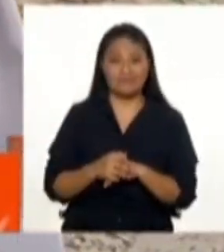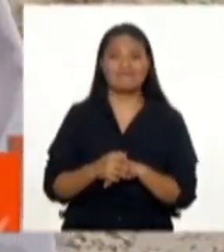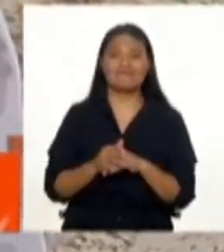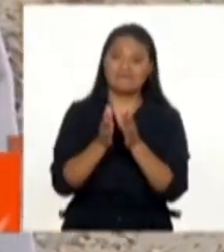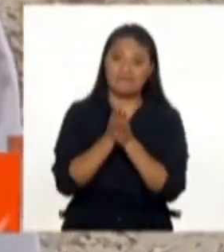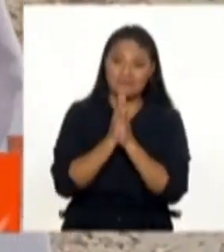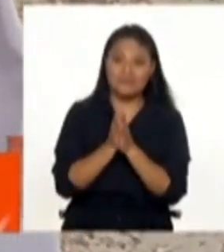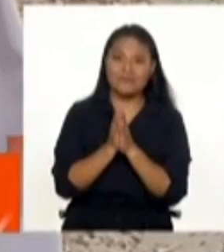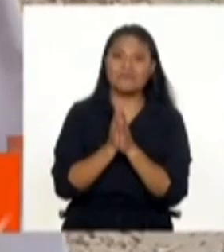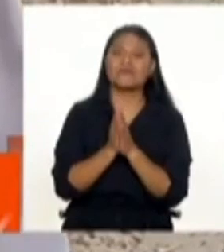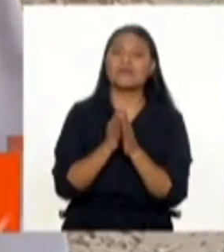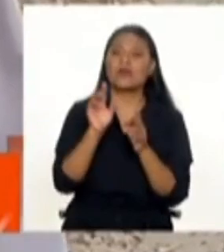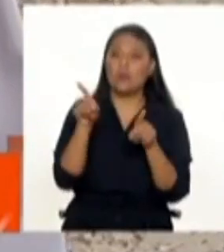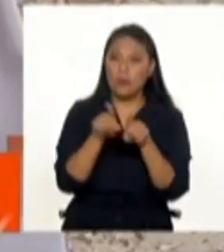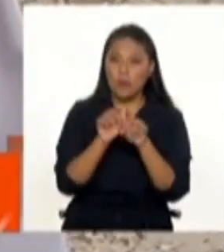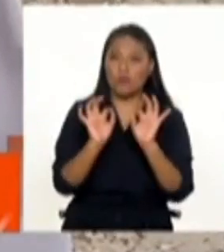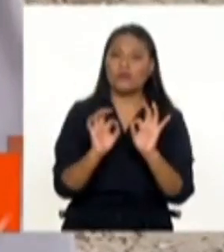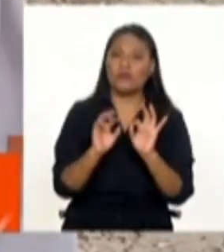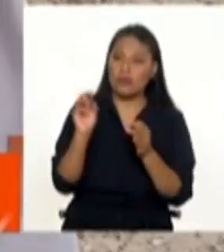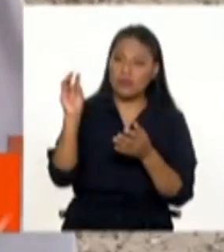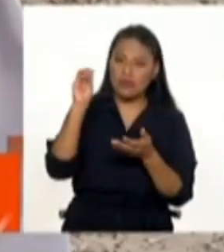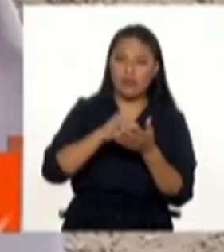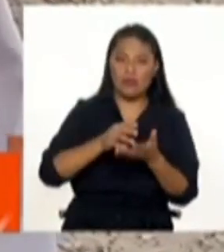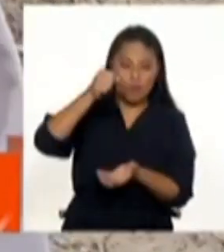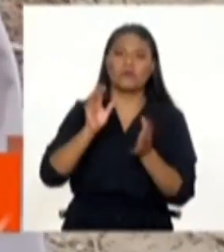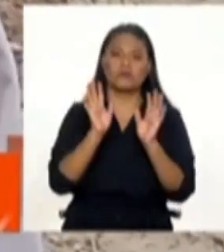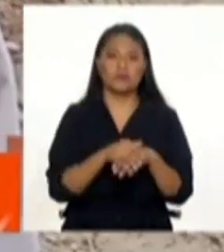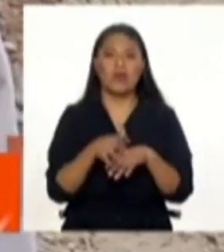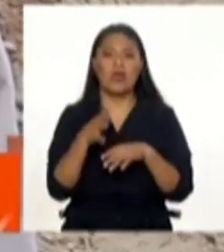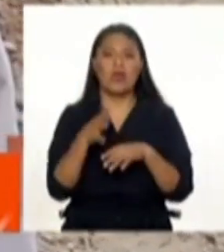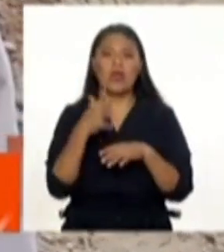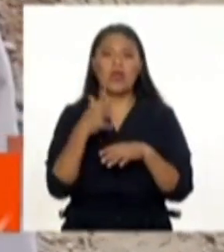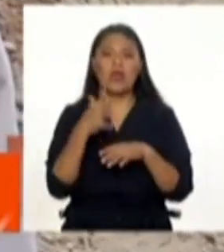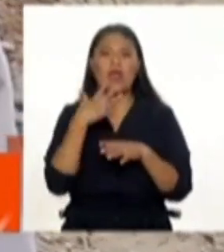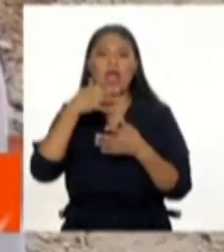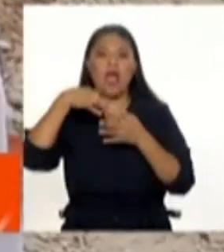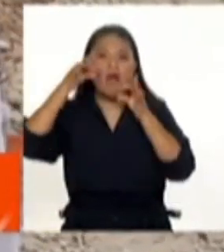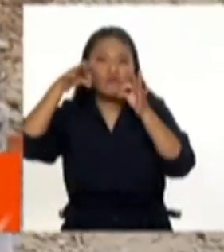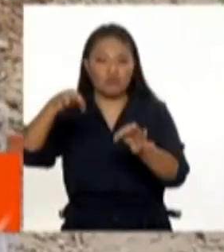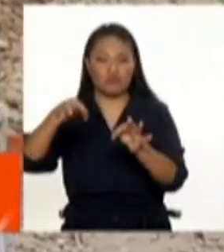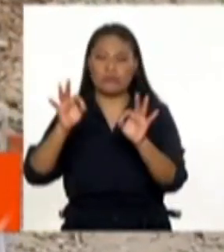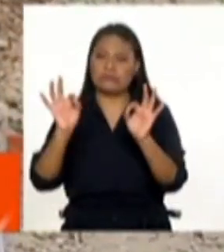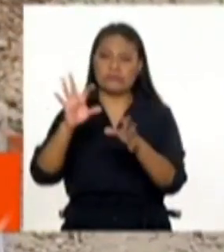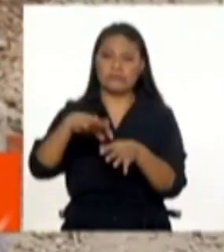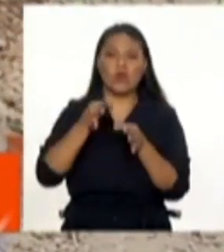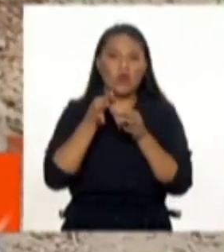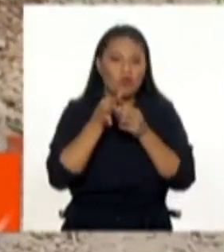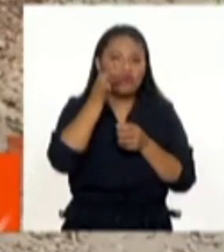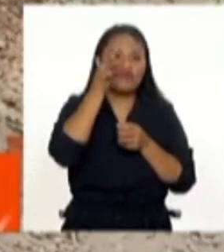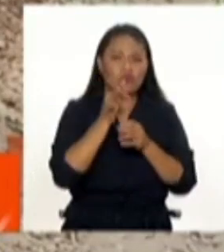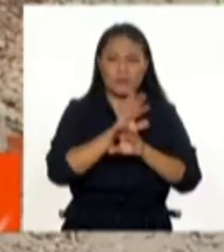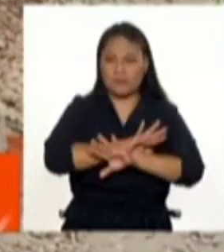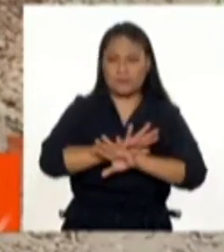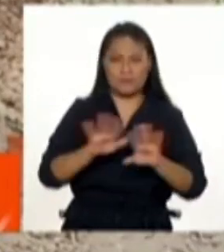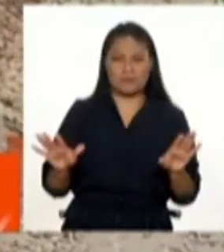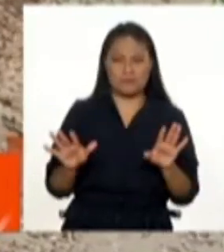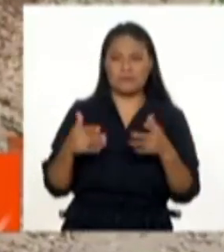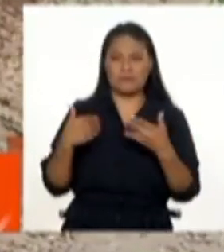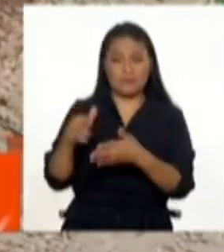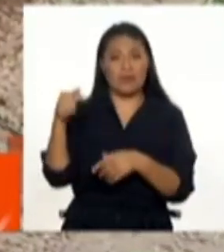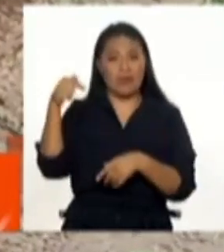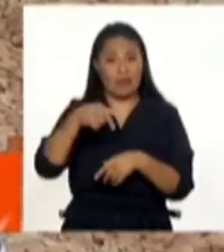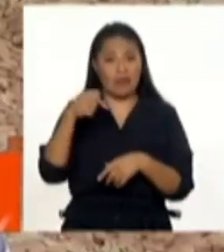Reciclemos, usemos cosas por una segunda vez, evitemos pedir plástico, bolsas, cañitas. Ahí tenemos la